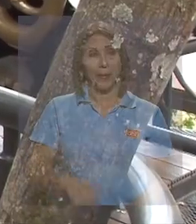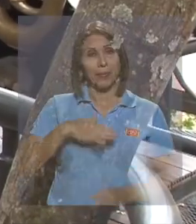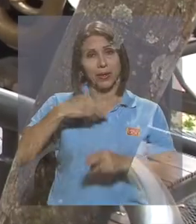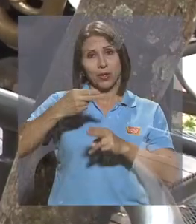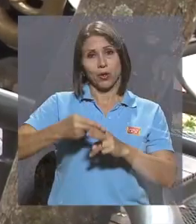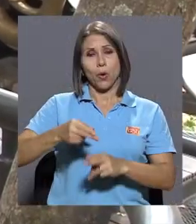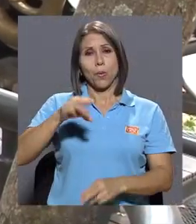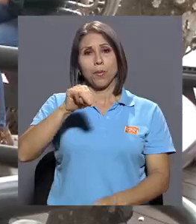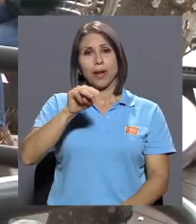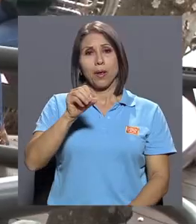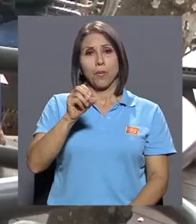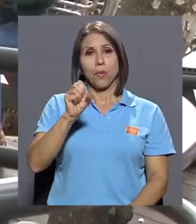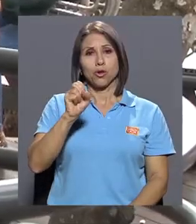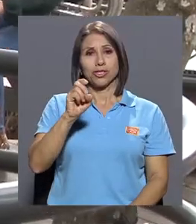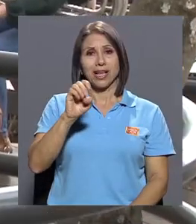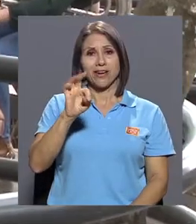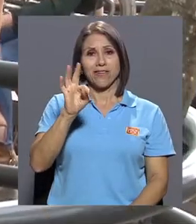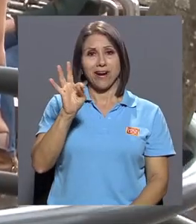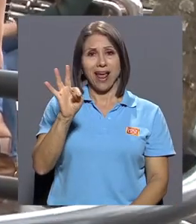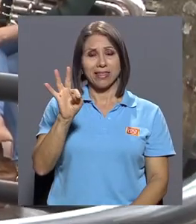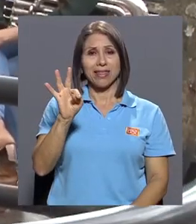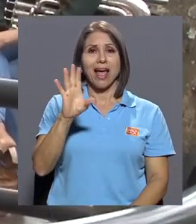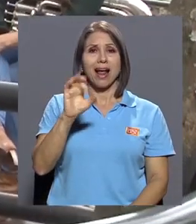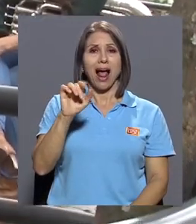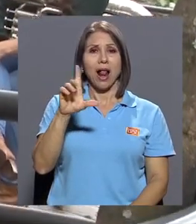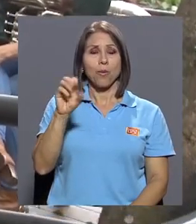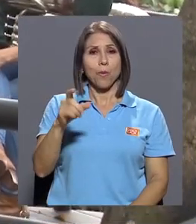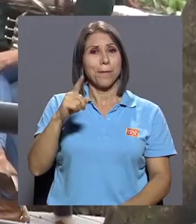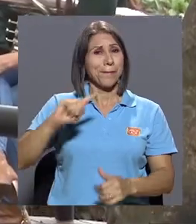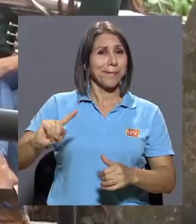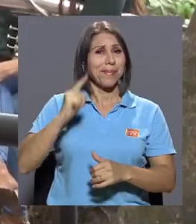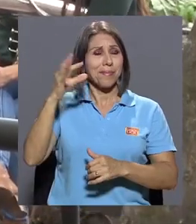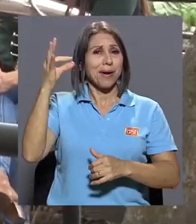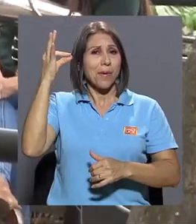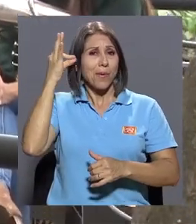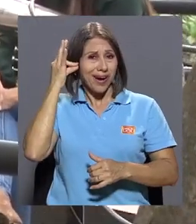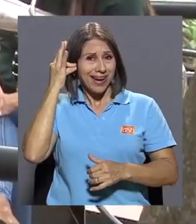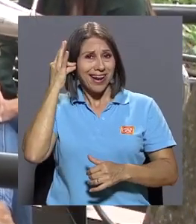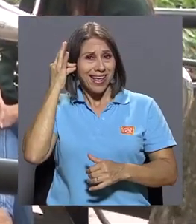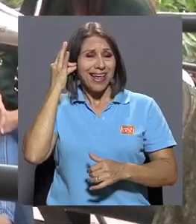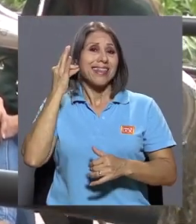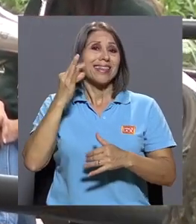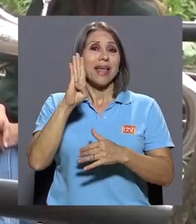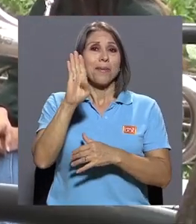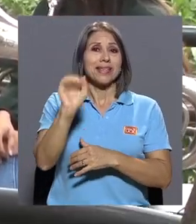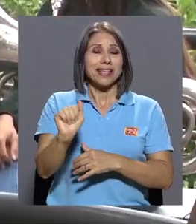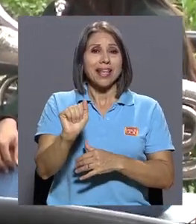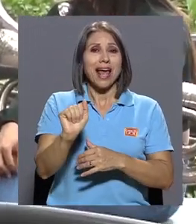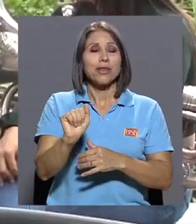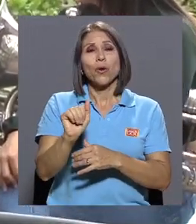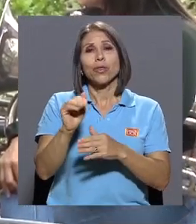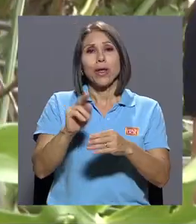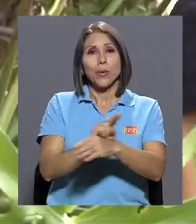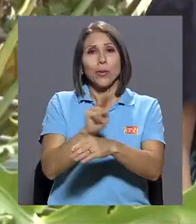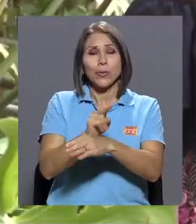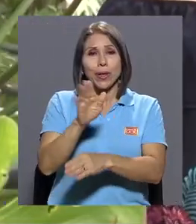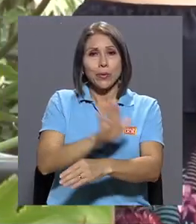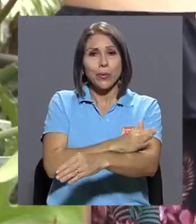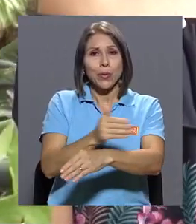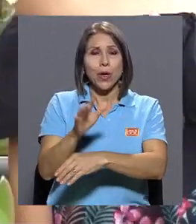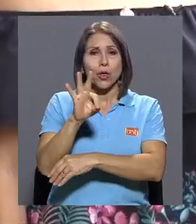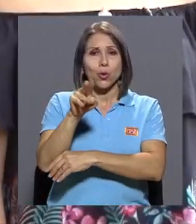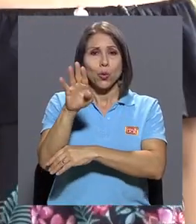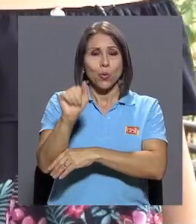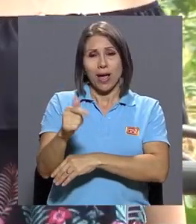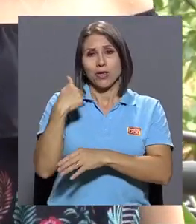Mi nombre es Montserrat Calvo Corella y soy la primera mujer en estudiar bachillerato en ejecución en la tuba y soy parte del proyecto Lilium Brass.